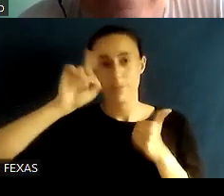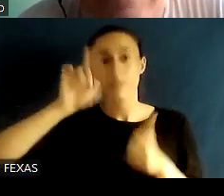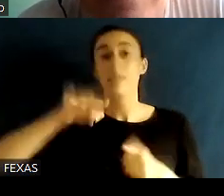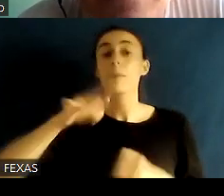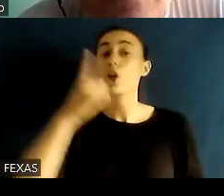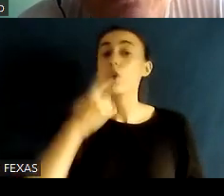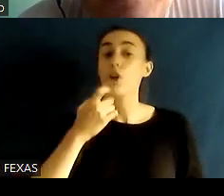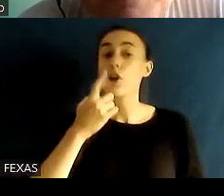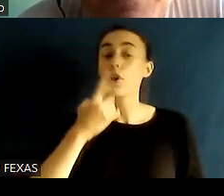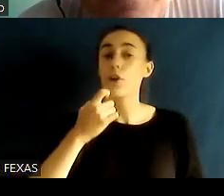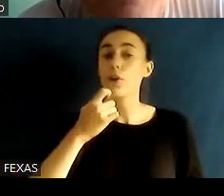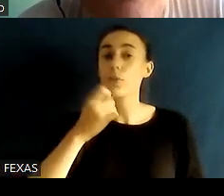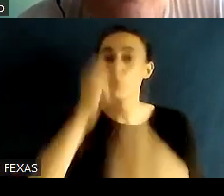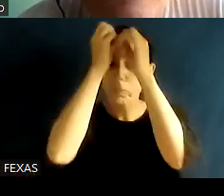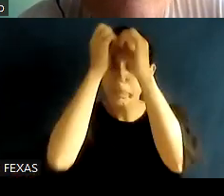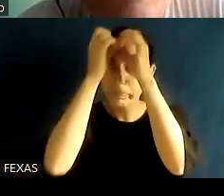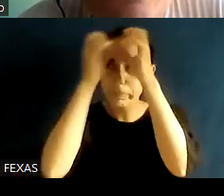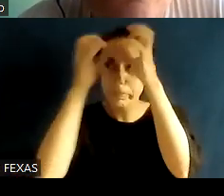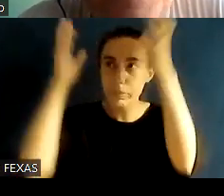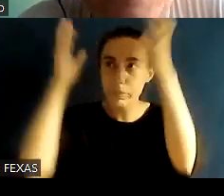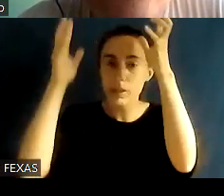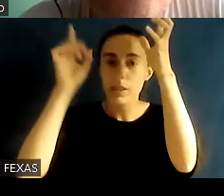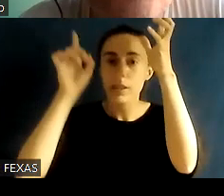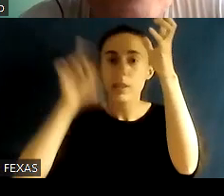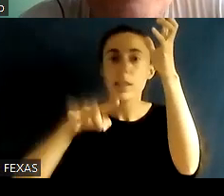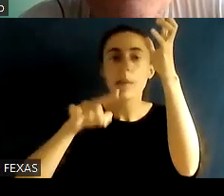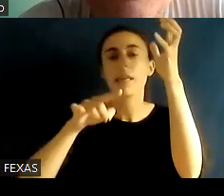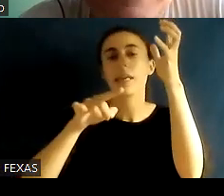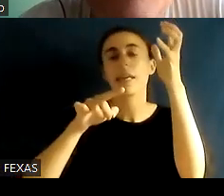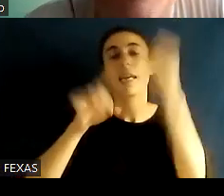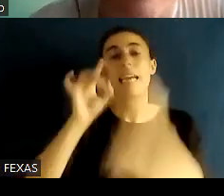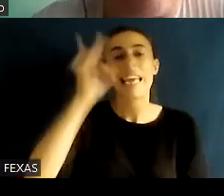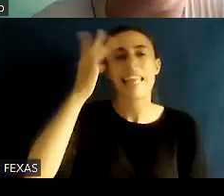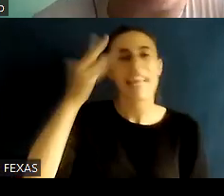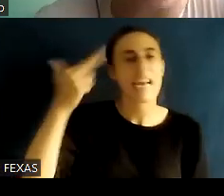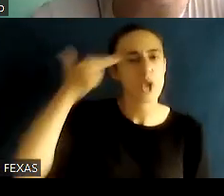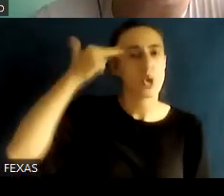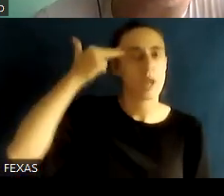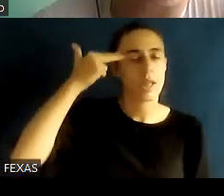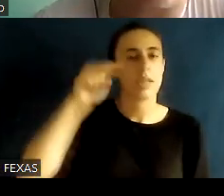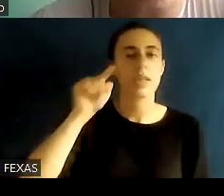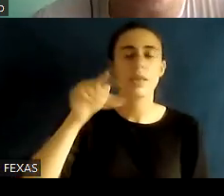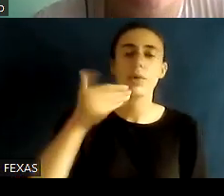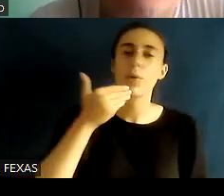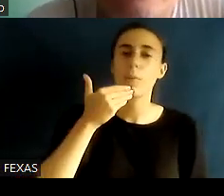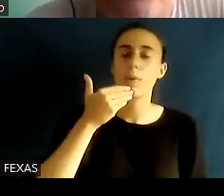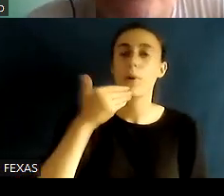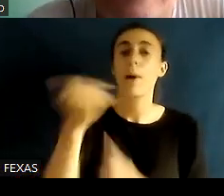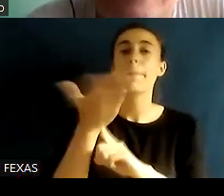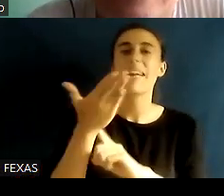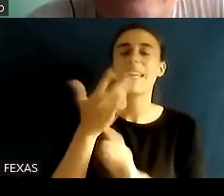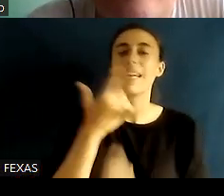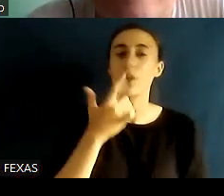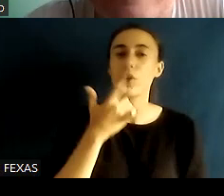rojo las alucinaciones o ideas de perjuicio o bien la ideación suicida. Estos son banderas rojas, que decimos nosotros, red flags, que